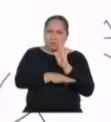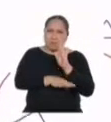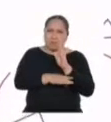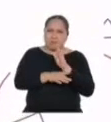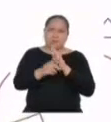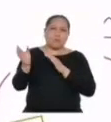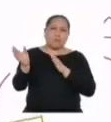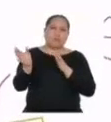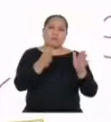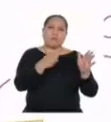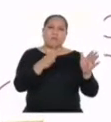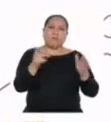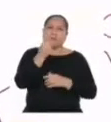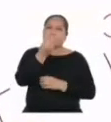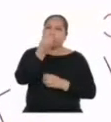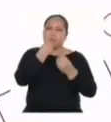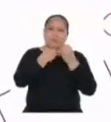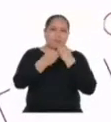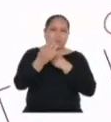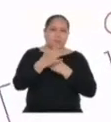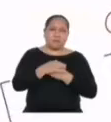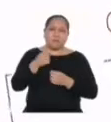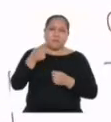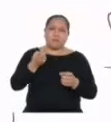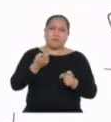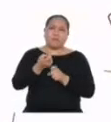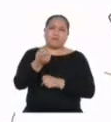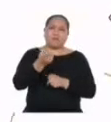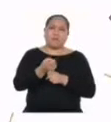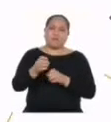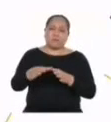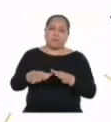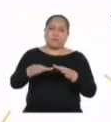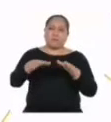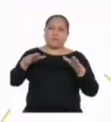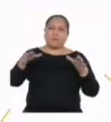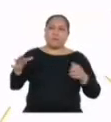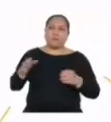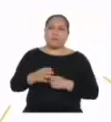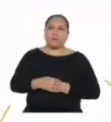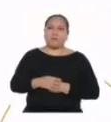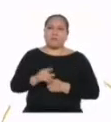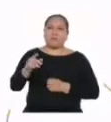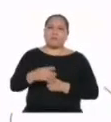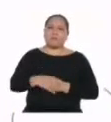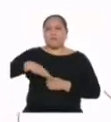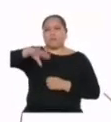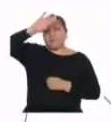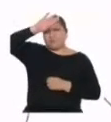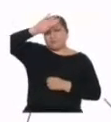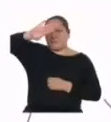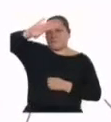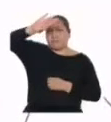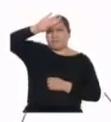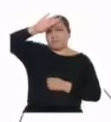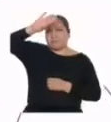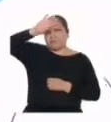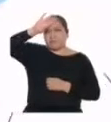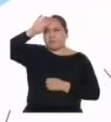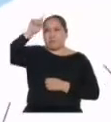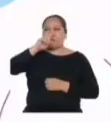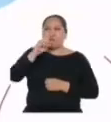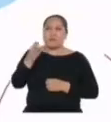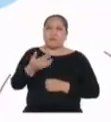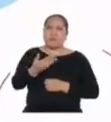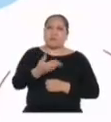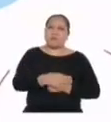cantidad de oxígeno y alimentos, lo cual afecta el crecimiento, la resistencia a enfermedades y reproducción de los